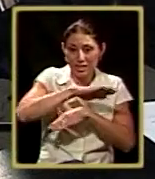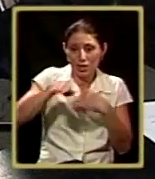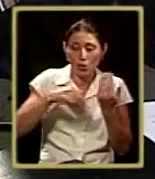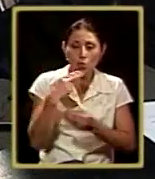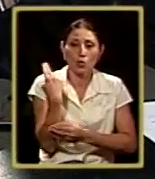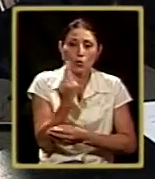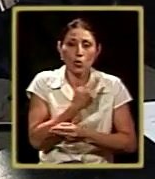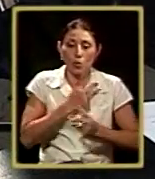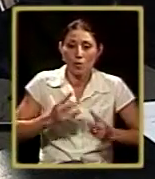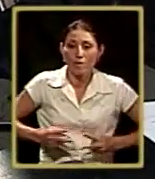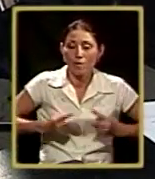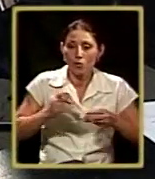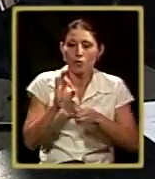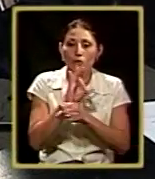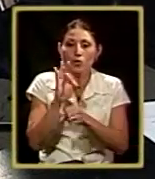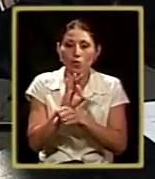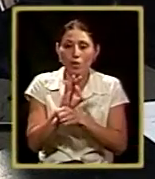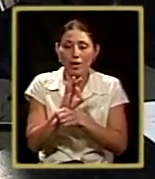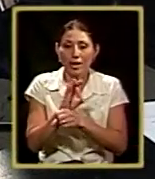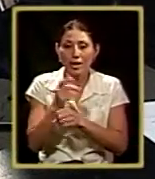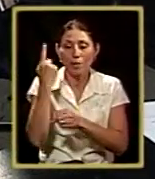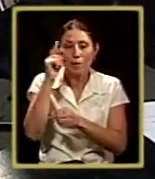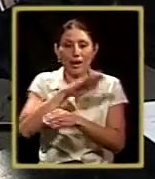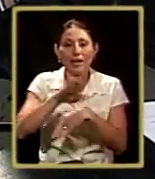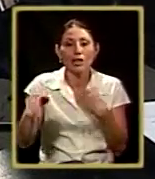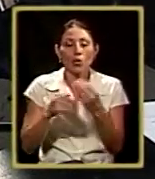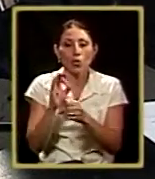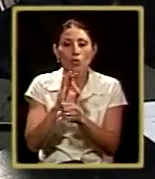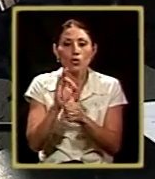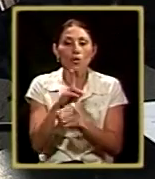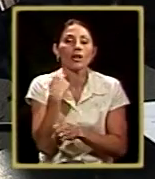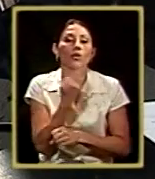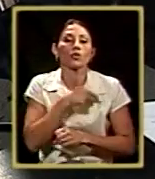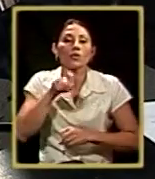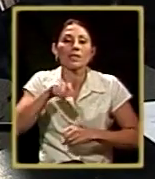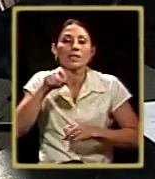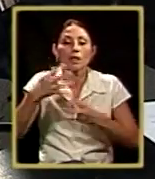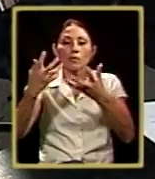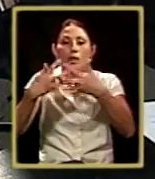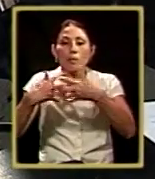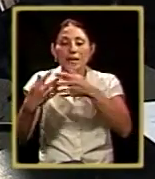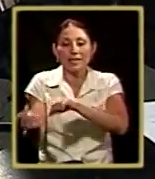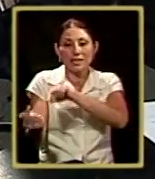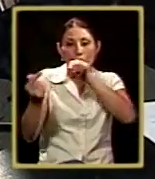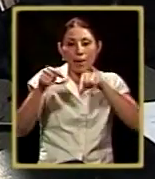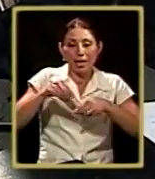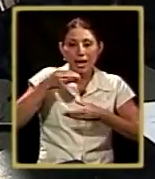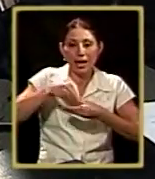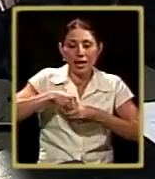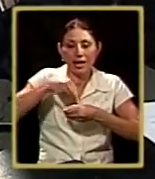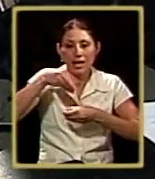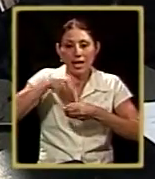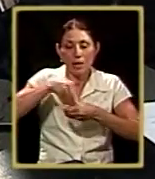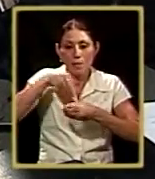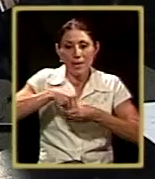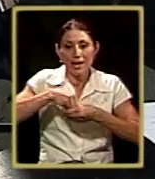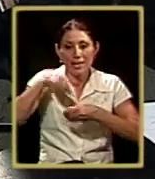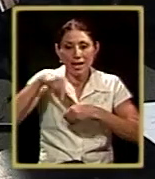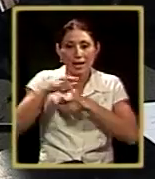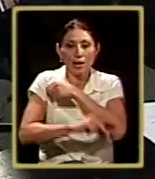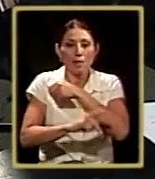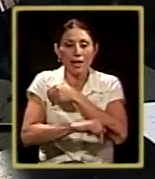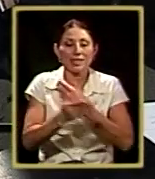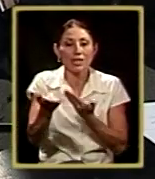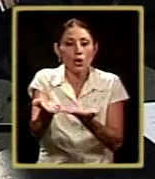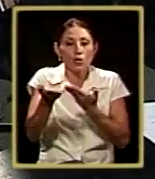funcione. Y para que este barco funcione, necesitamos empresas que vengan y que inviertan en el país y que nos den trabajo a nosotros y